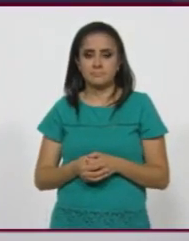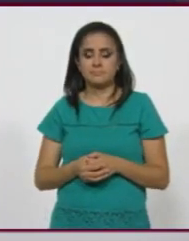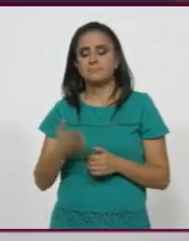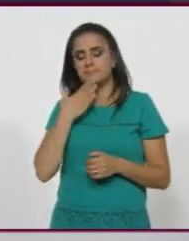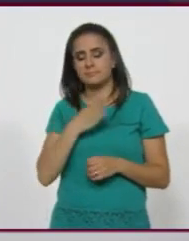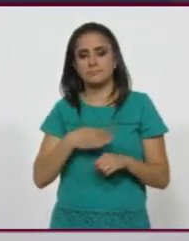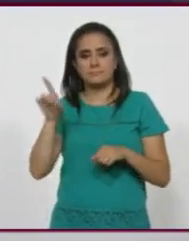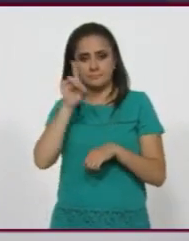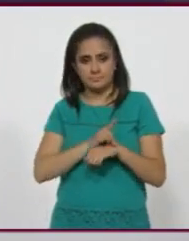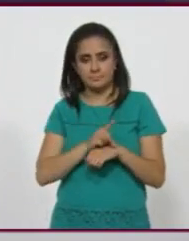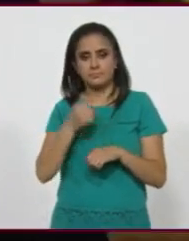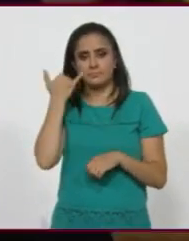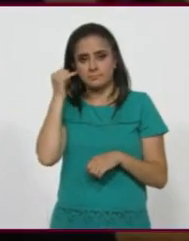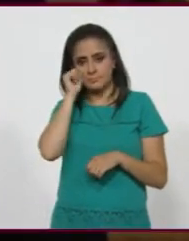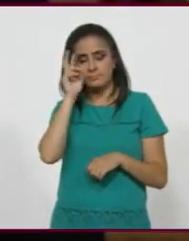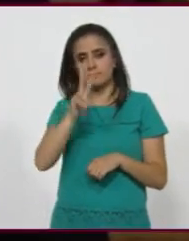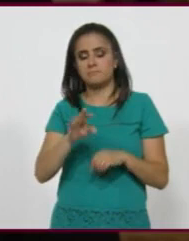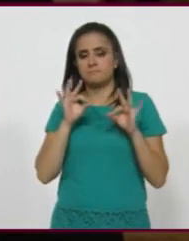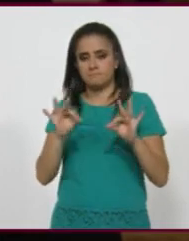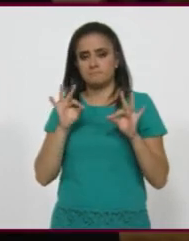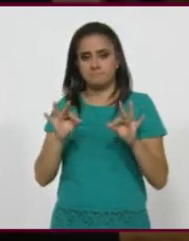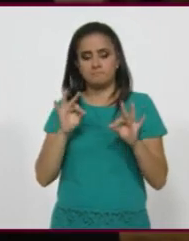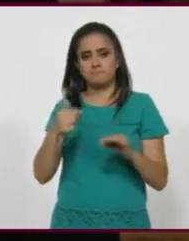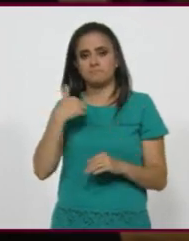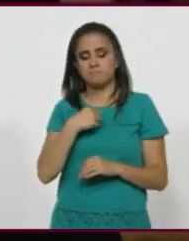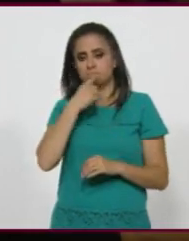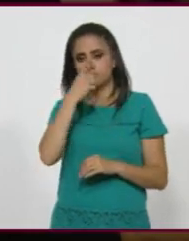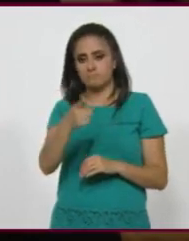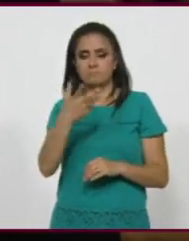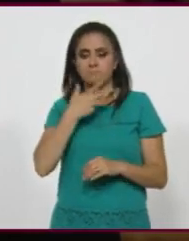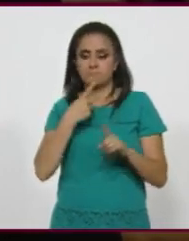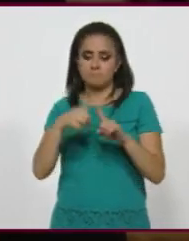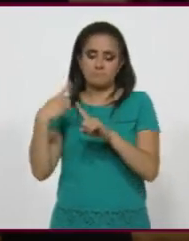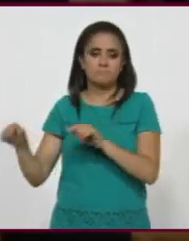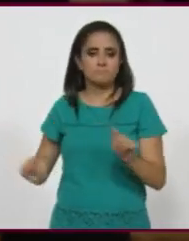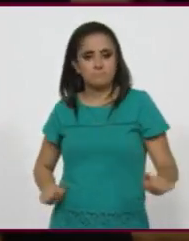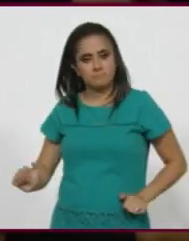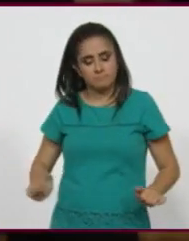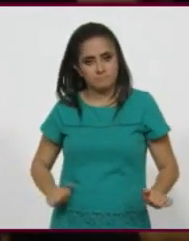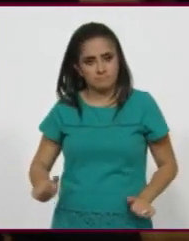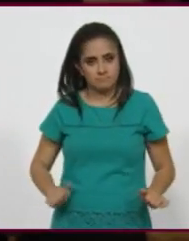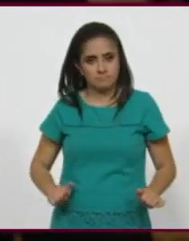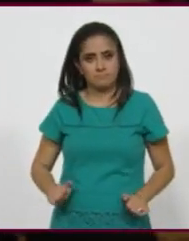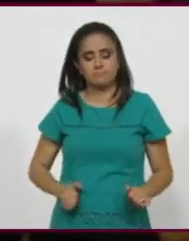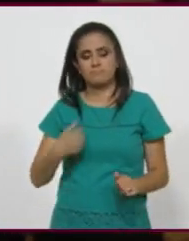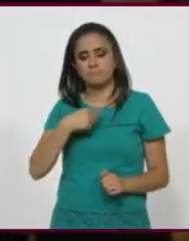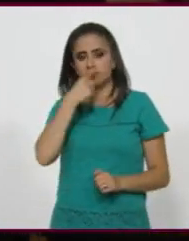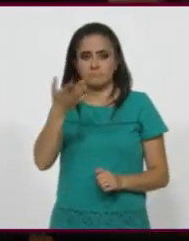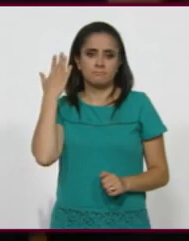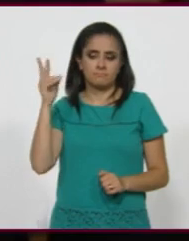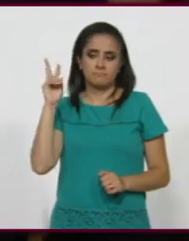Muy buenos días, Javier. Pues perfectamente, yo te diré que el recuento de actividades son, ya te decía, el fin de